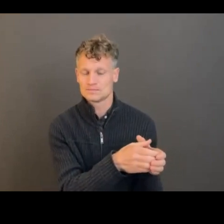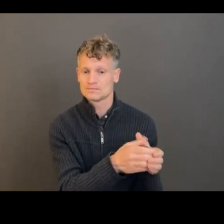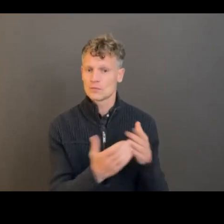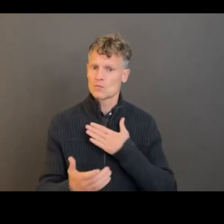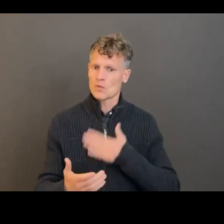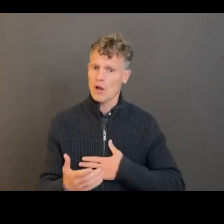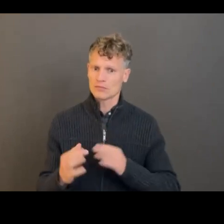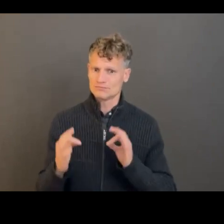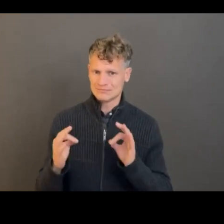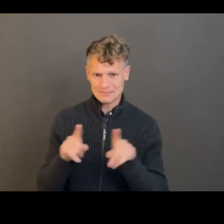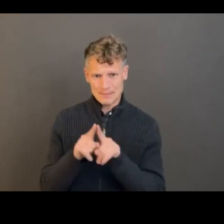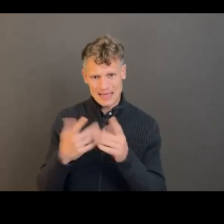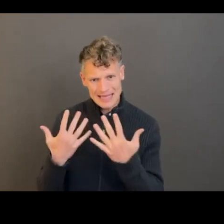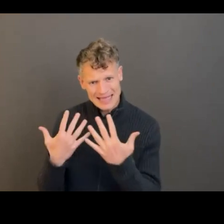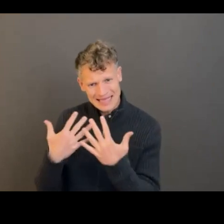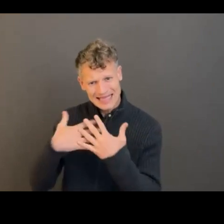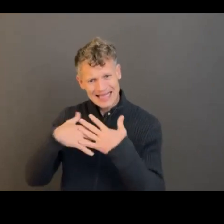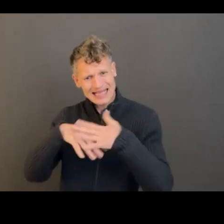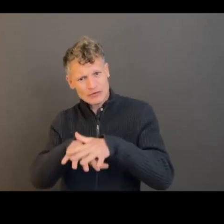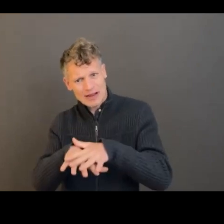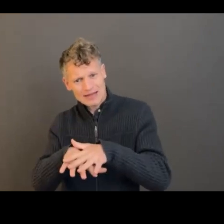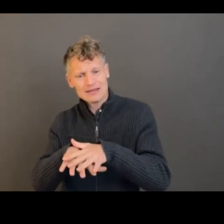puedan implementar de manera